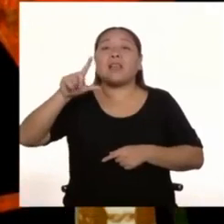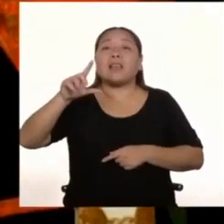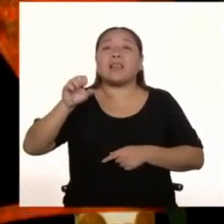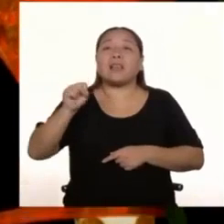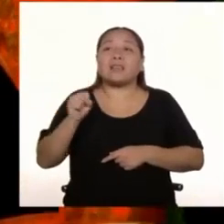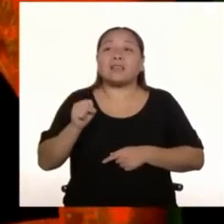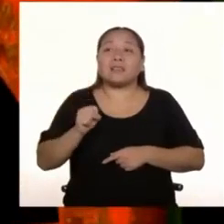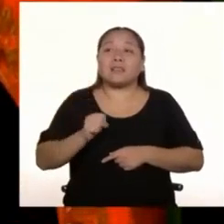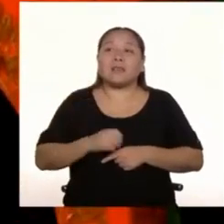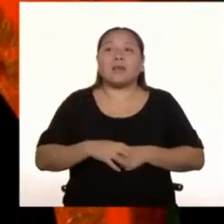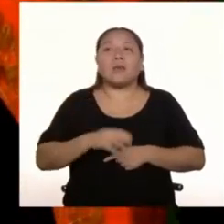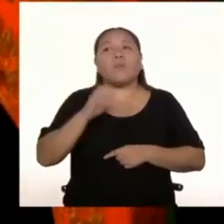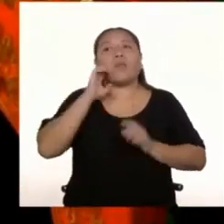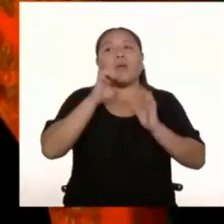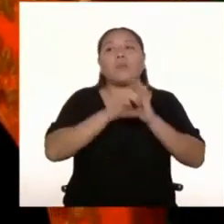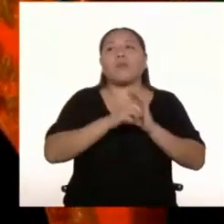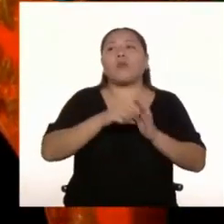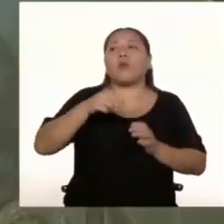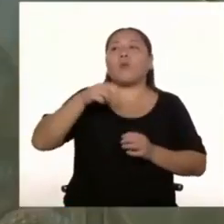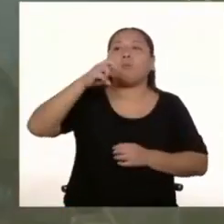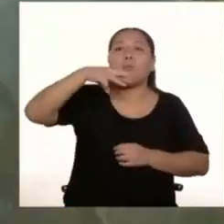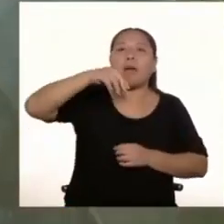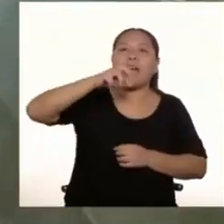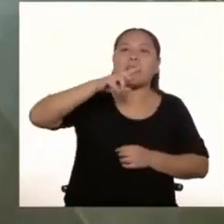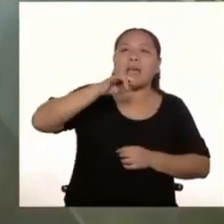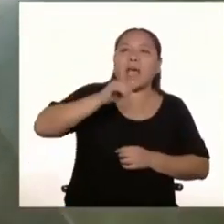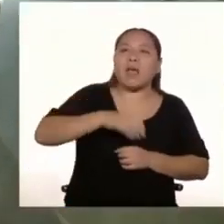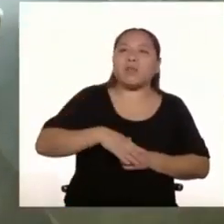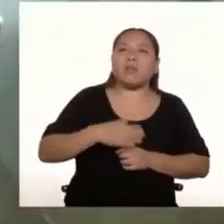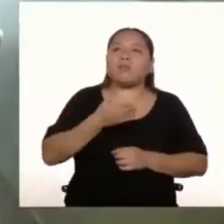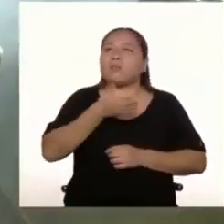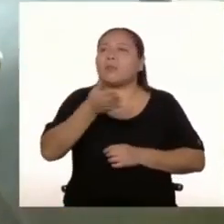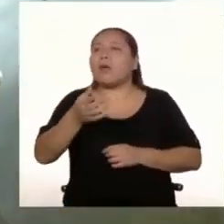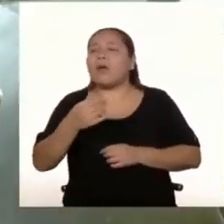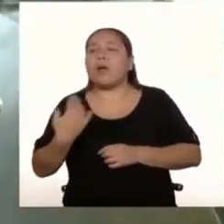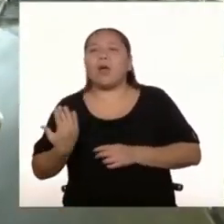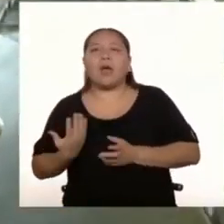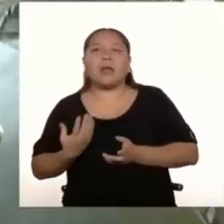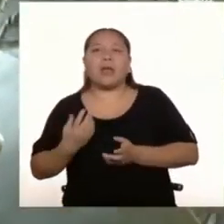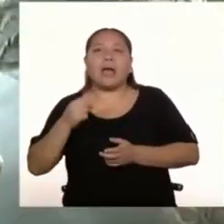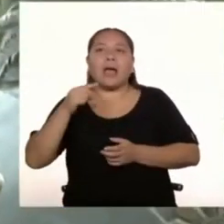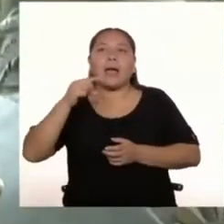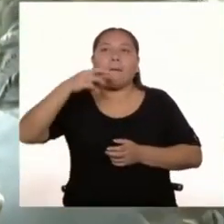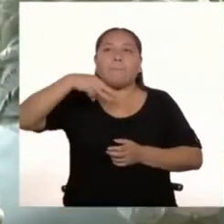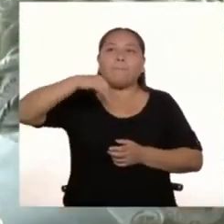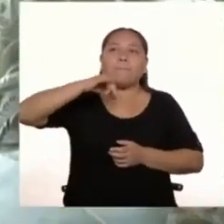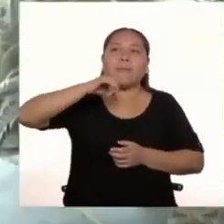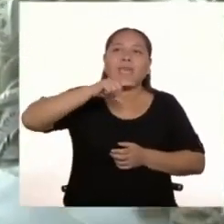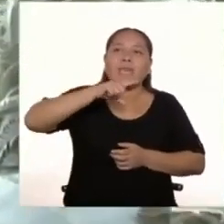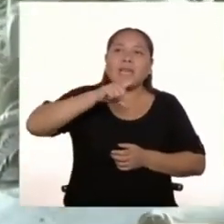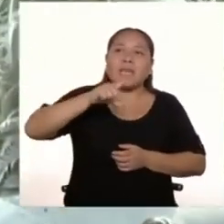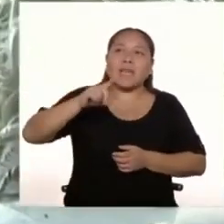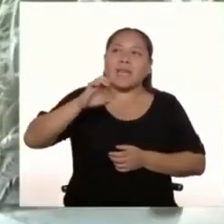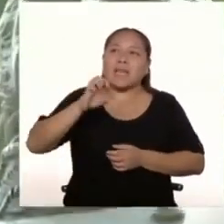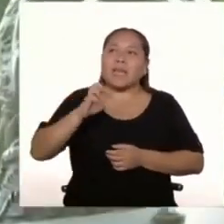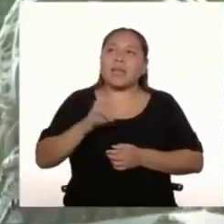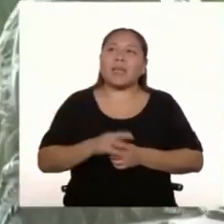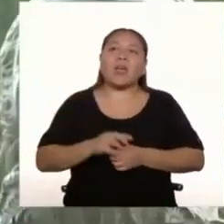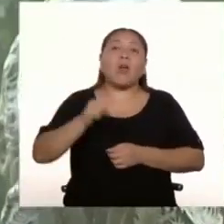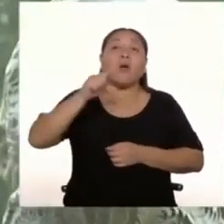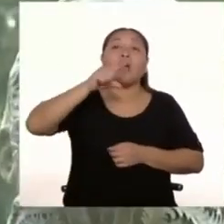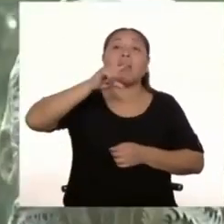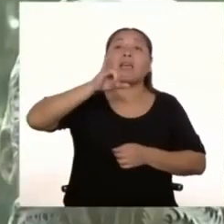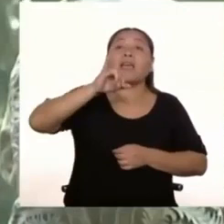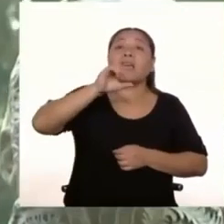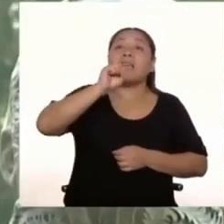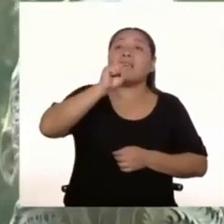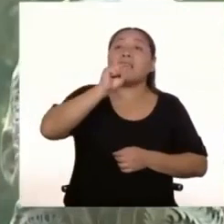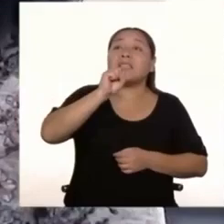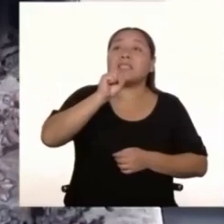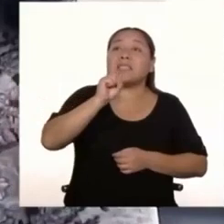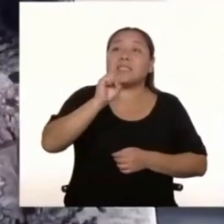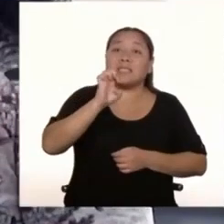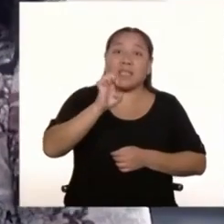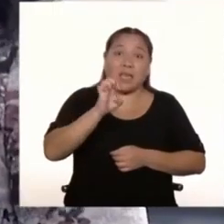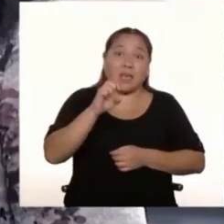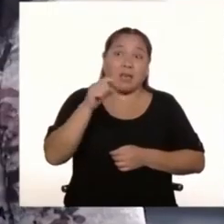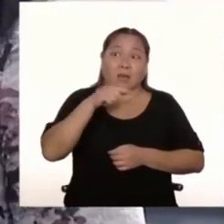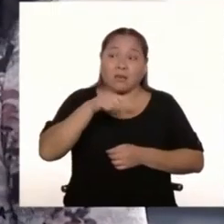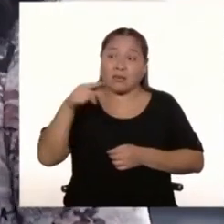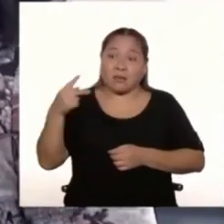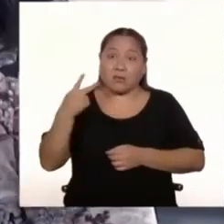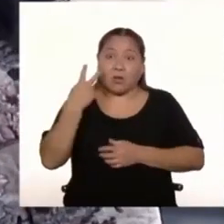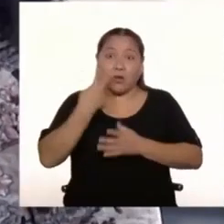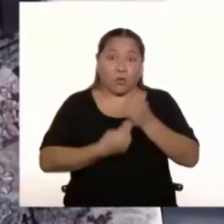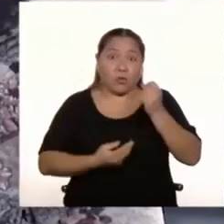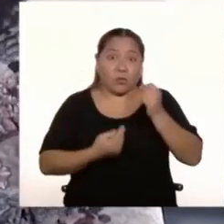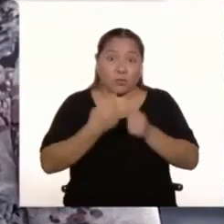Mariano Necochea, para Jorge Guillermo Guise, para Guillermo Miller. En este caso de estos últimos dos